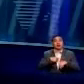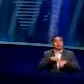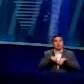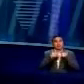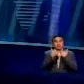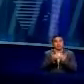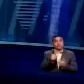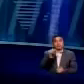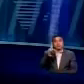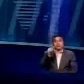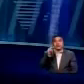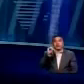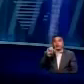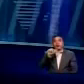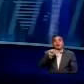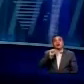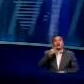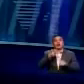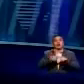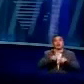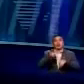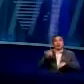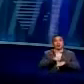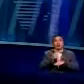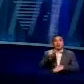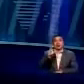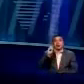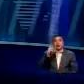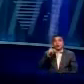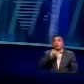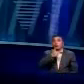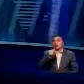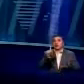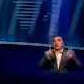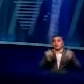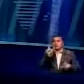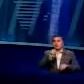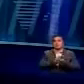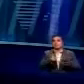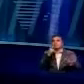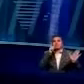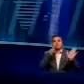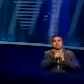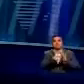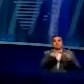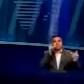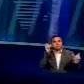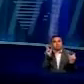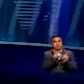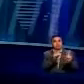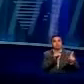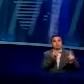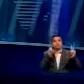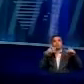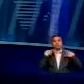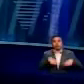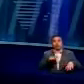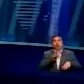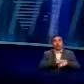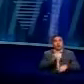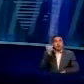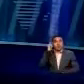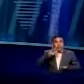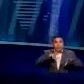Mendoza, el exdirector del SECOP, René Tamayo, y otros 6 procesados. Fueron acusados por la Fiscalía en el grado de autores